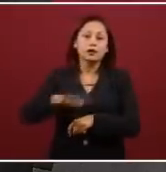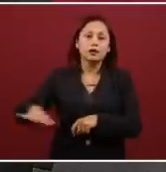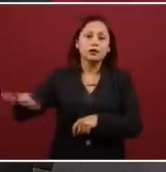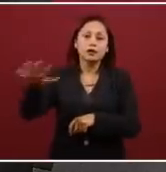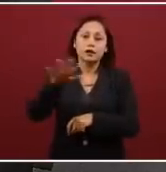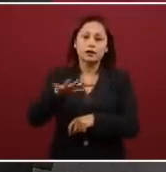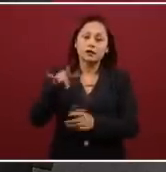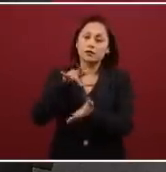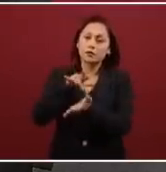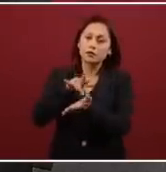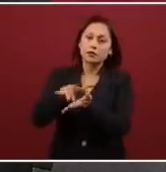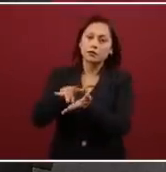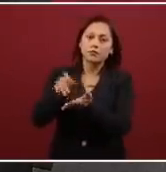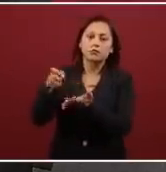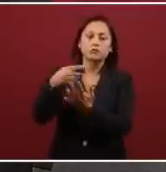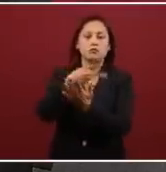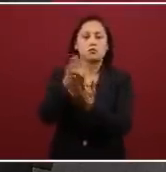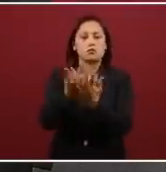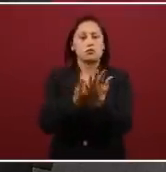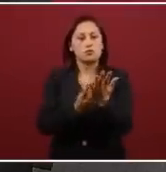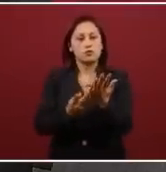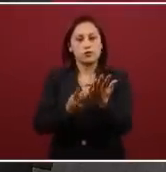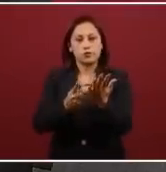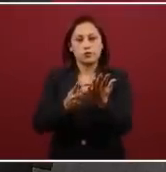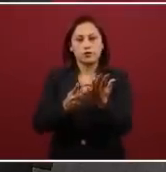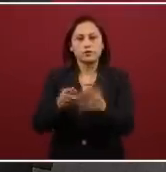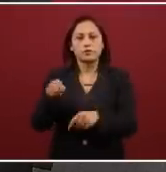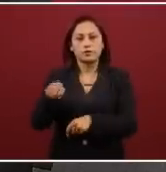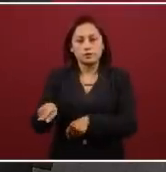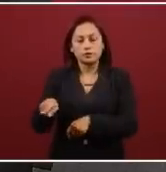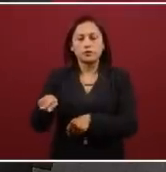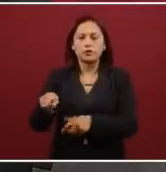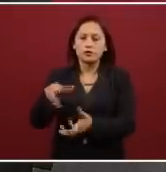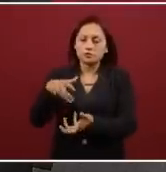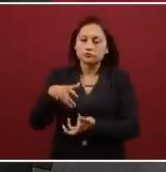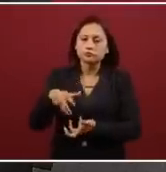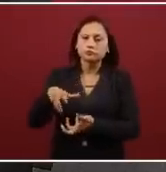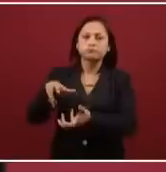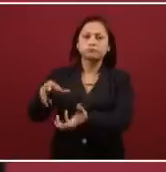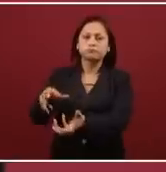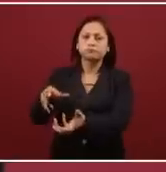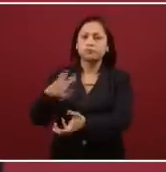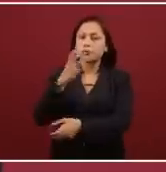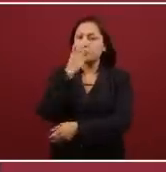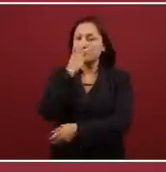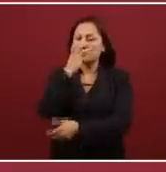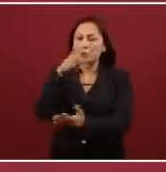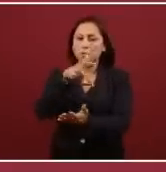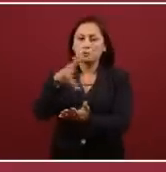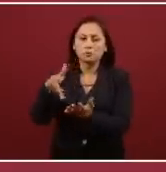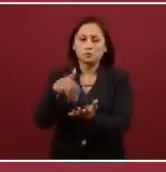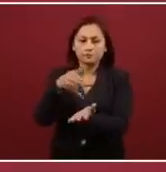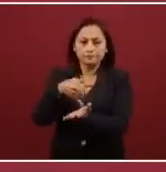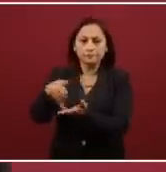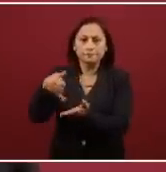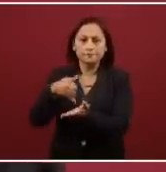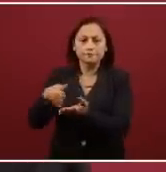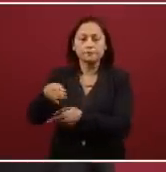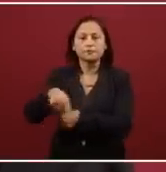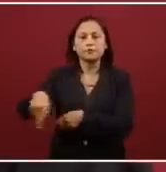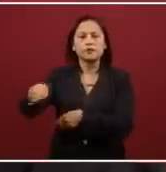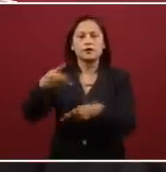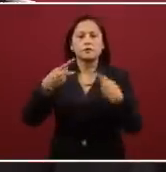apoyo con fertilizantes a los productores. Pero